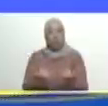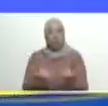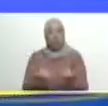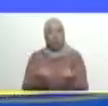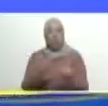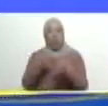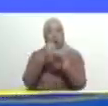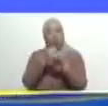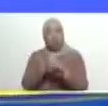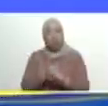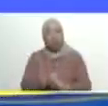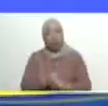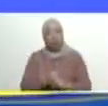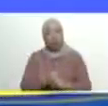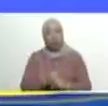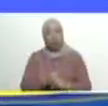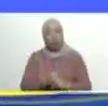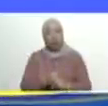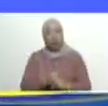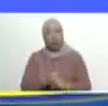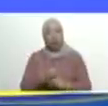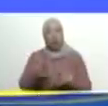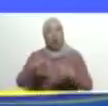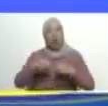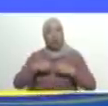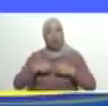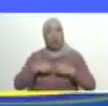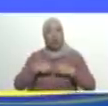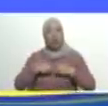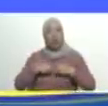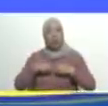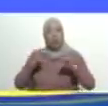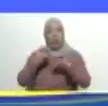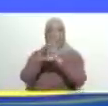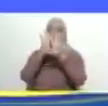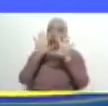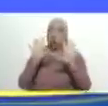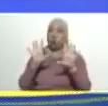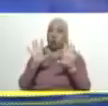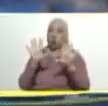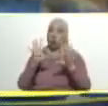que espero que reconozcamos, y lo digo claramente,